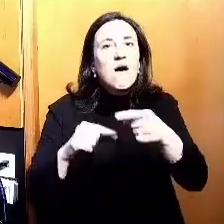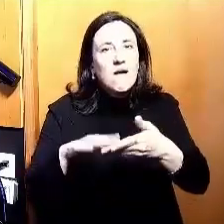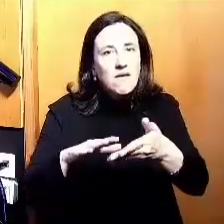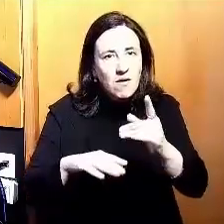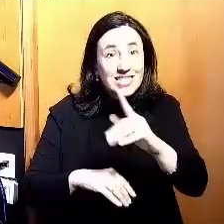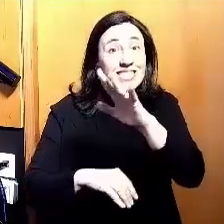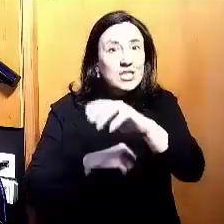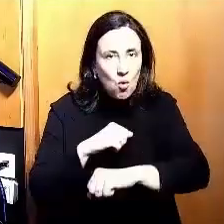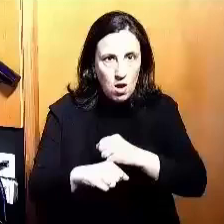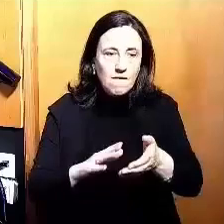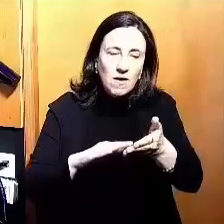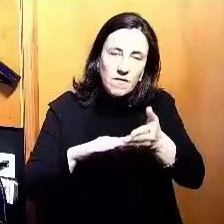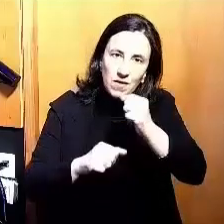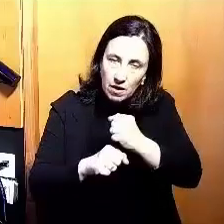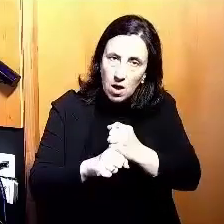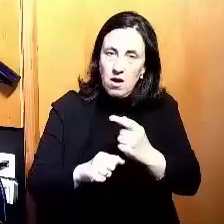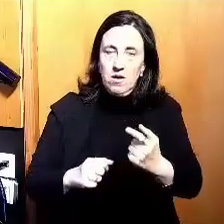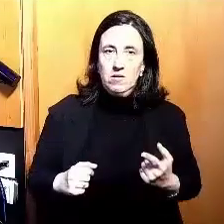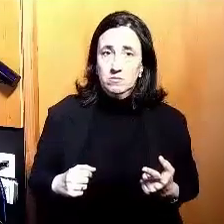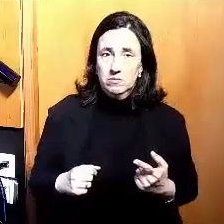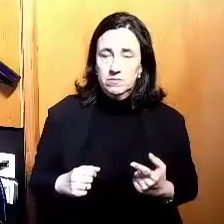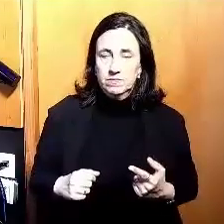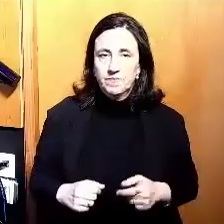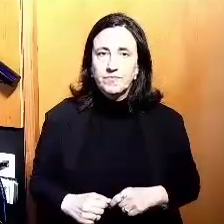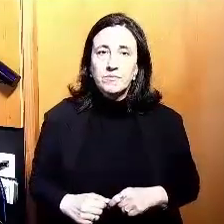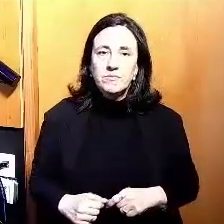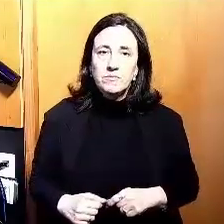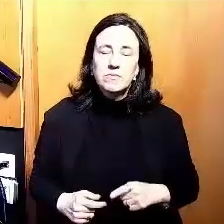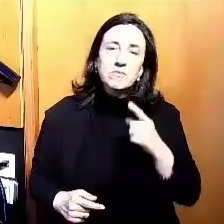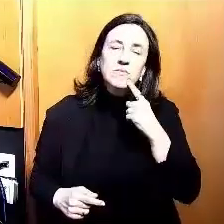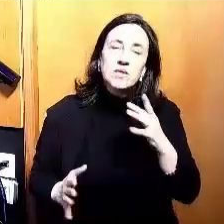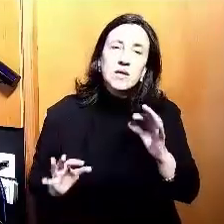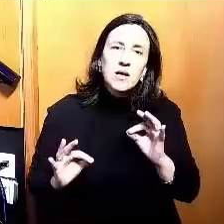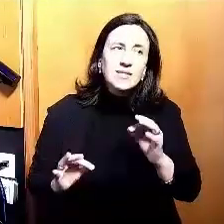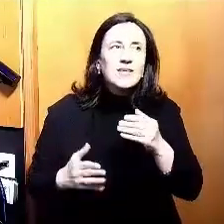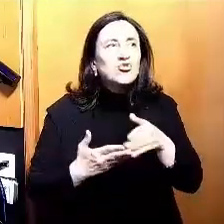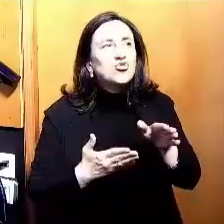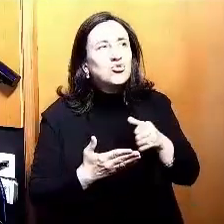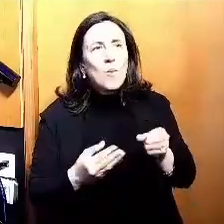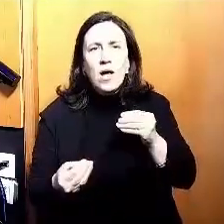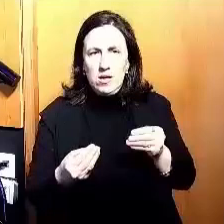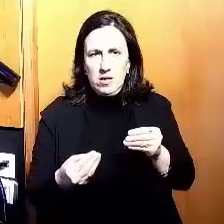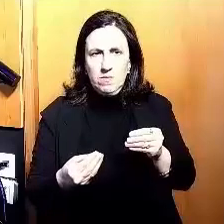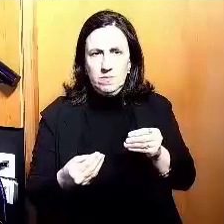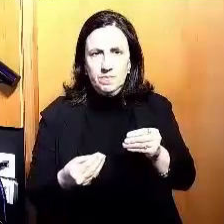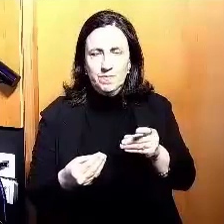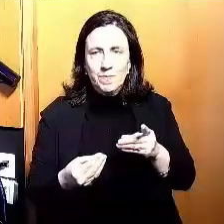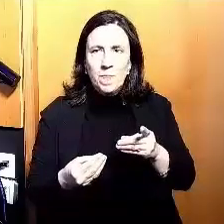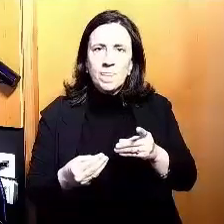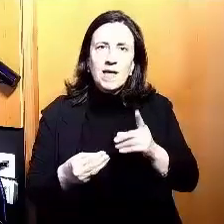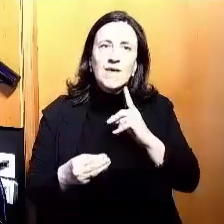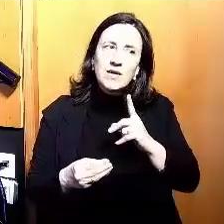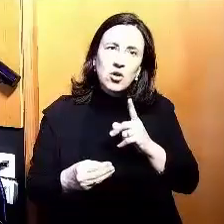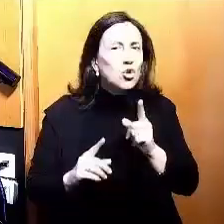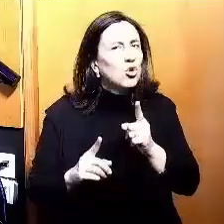próximos 5 años, no están lejos. Dale, dale. A ver, no es que sobra también, yo creo que no